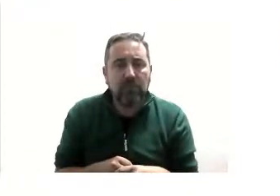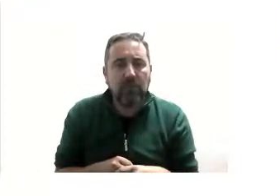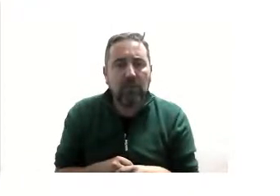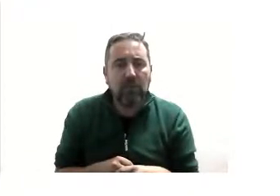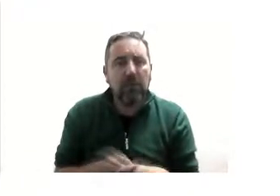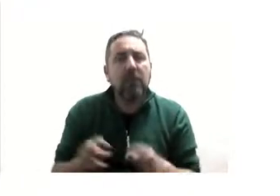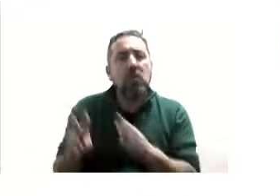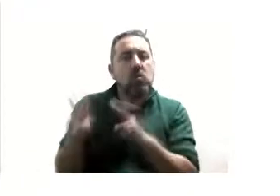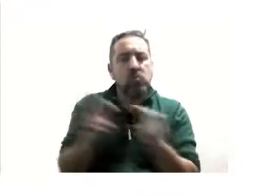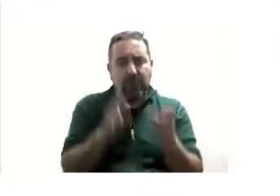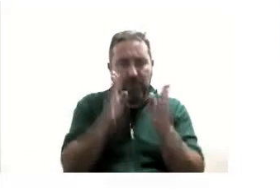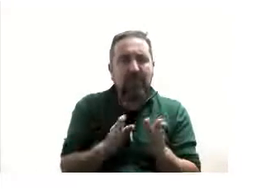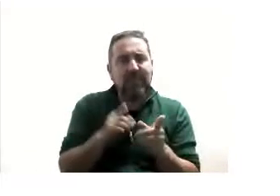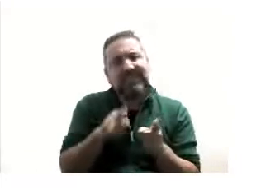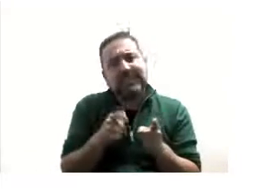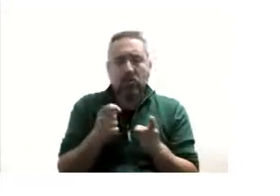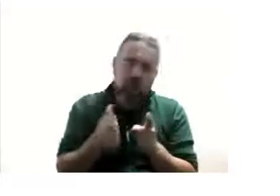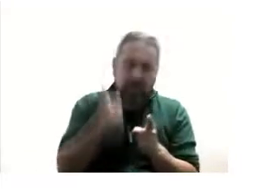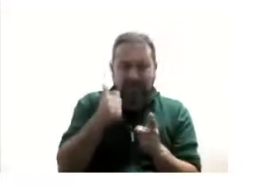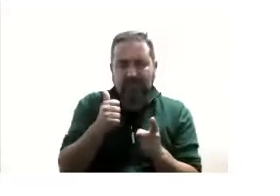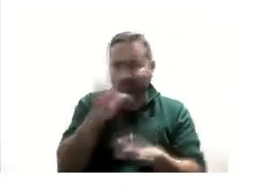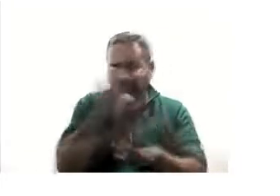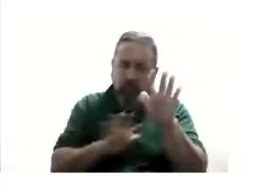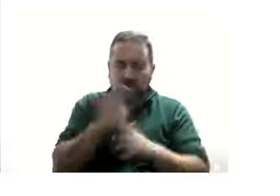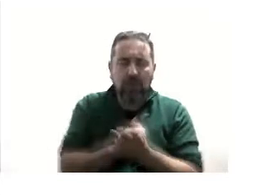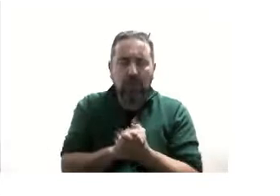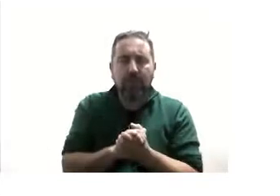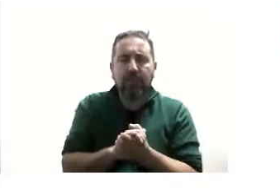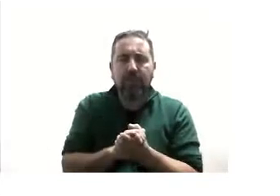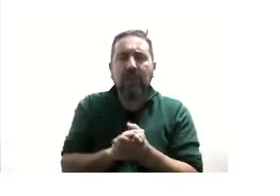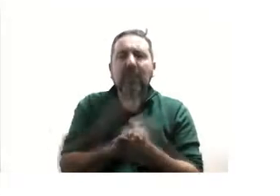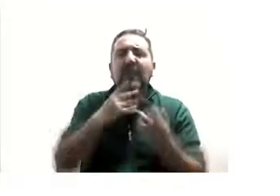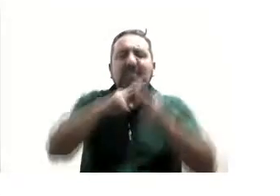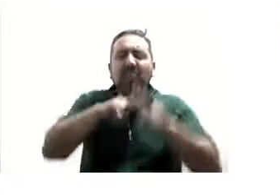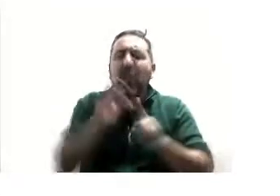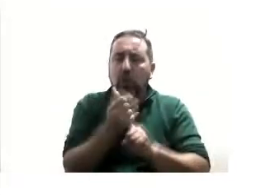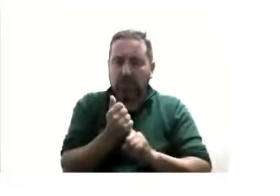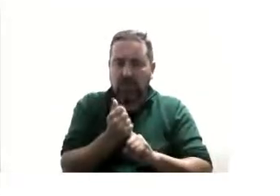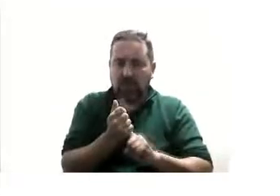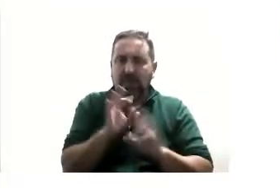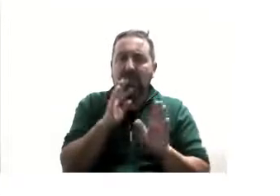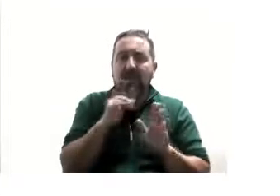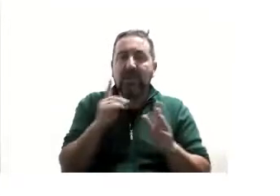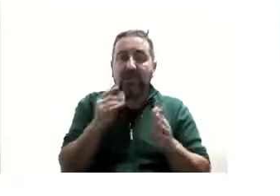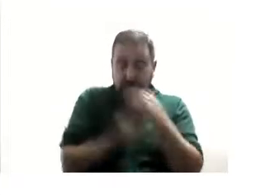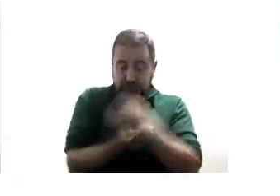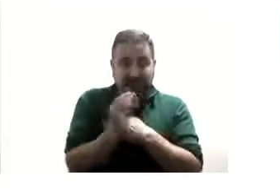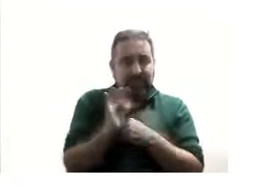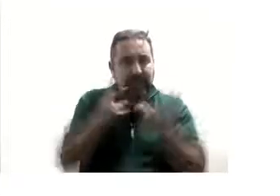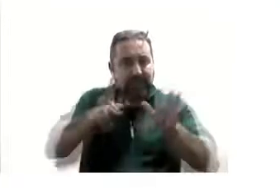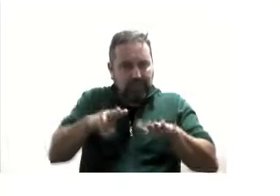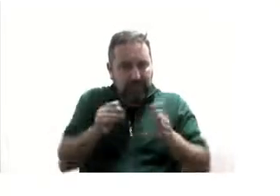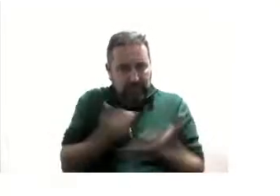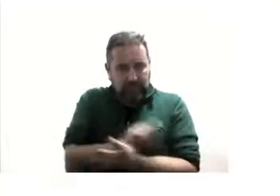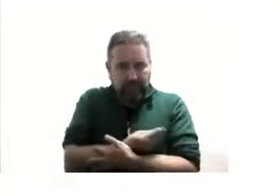Un nuevo caso. Este es un poquito más complejo. Dice, un caso diagnosticado a los 7 meses de vida con